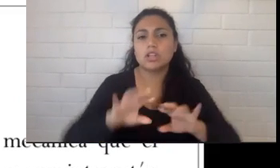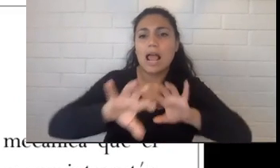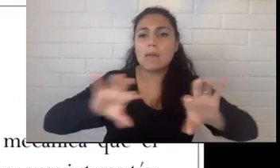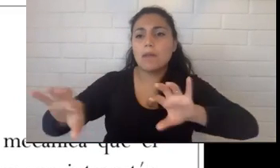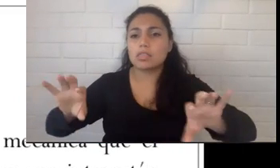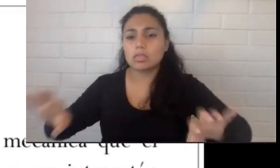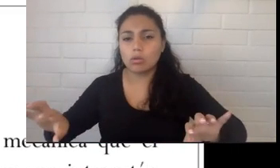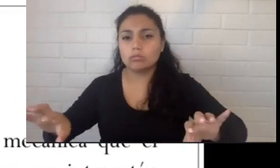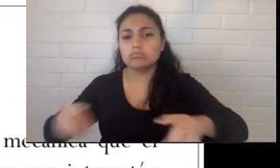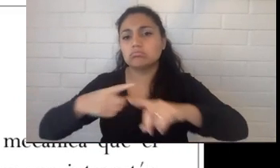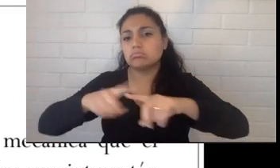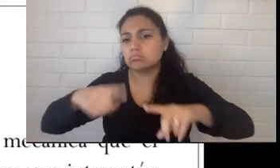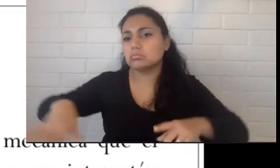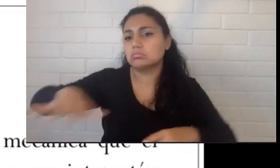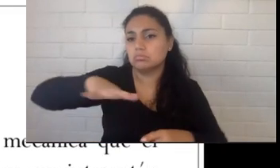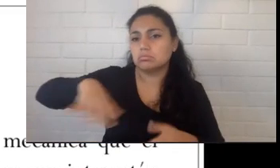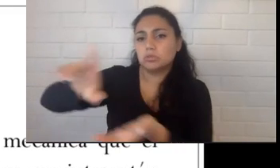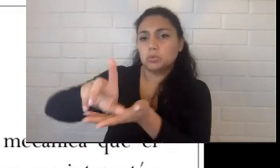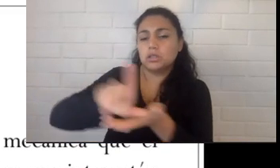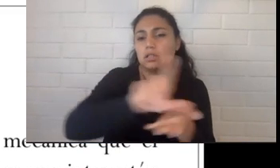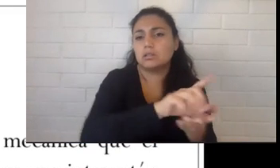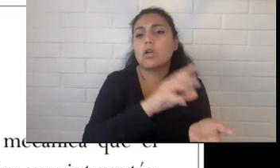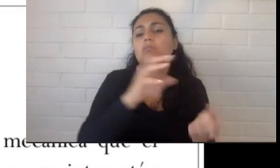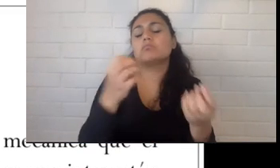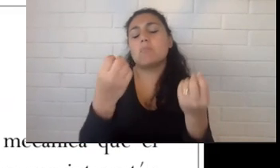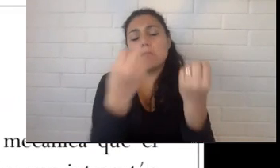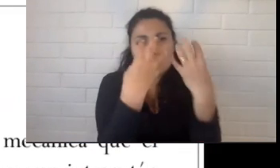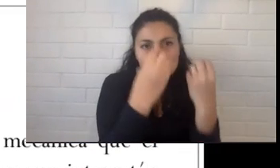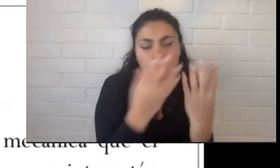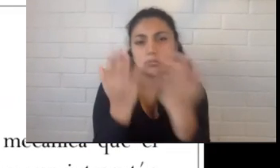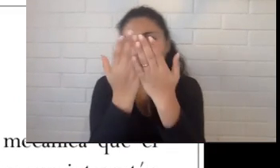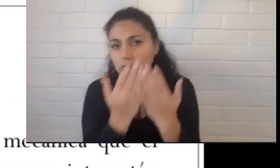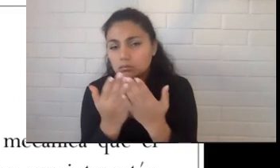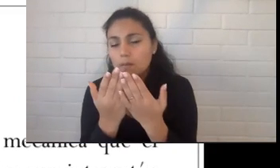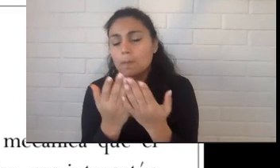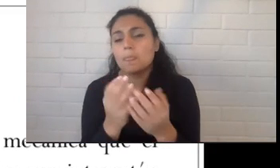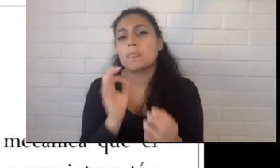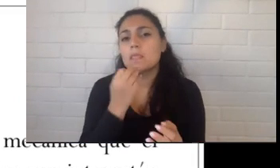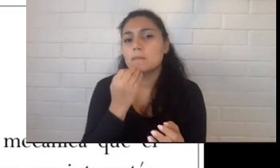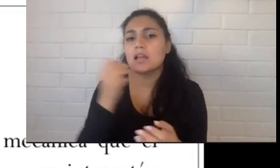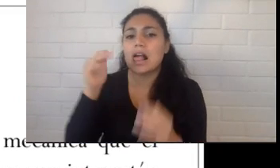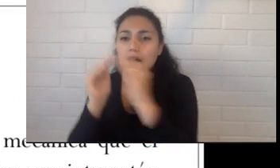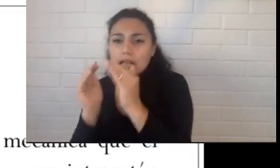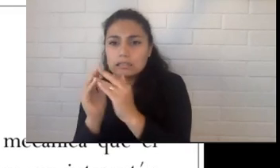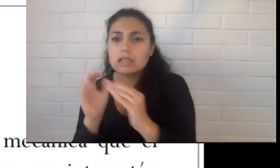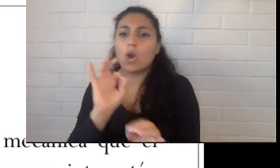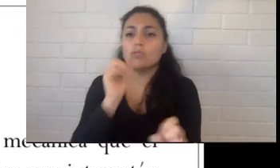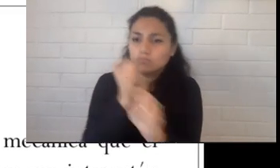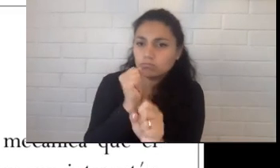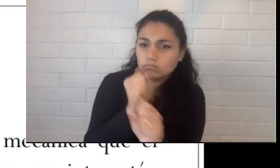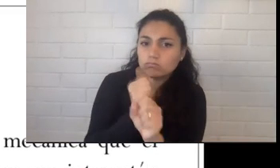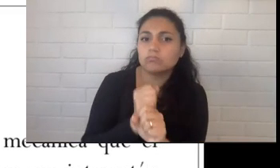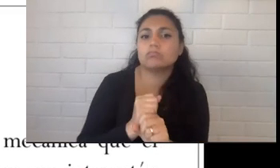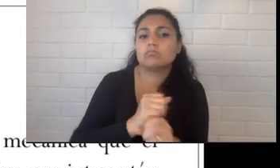elementos en distintos ambientes, como lo laboral, lo docente, lo doméstico, etc. Por ejemplo, ¿cuál